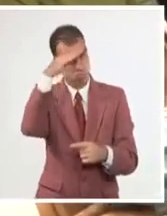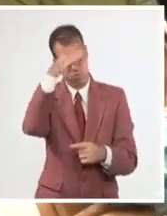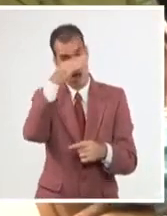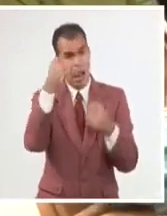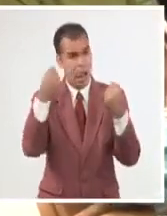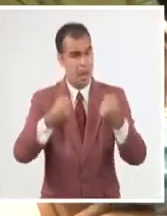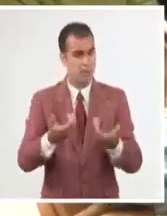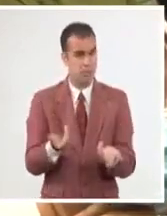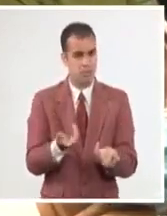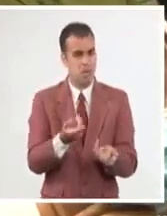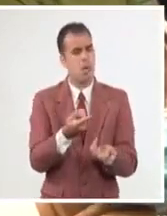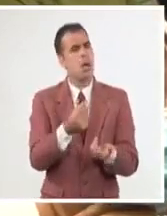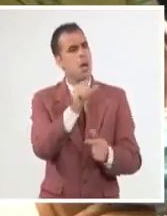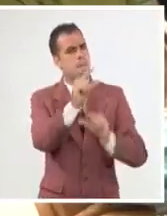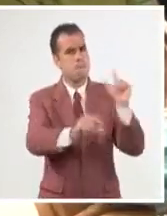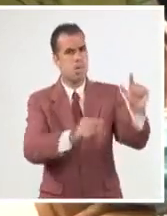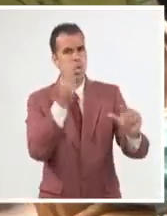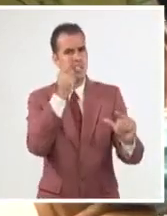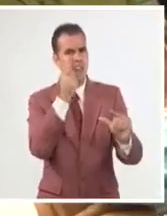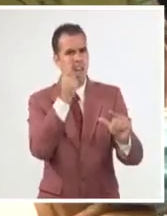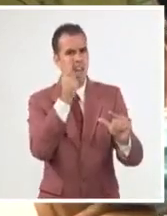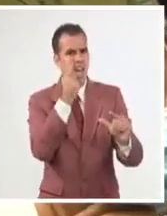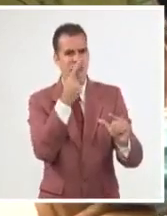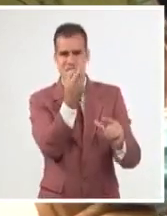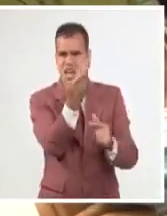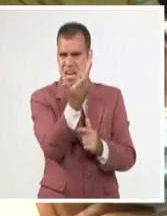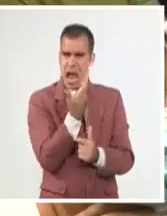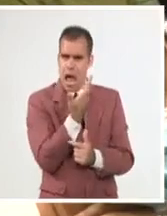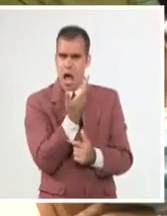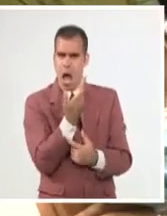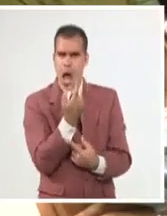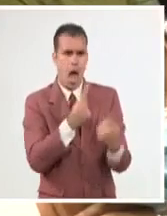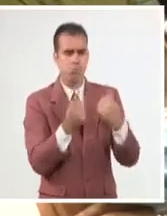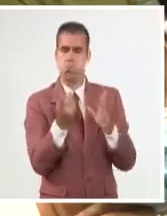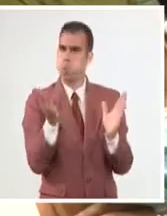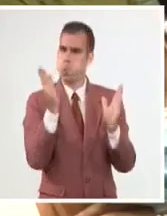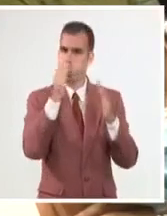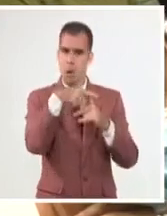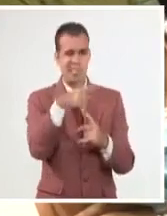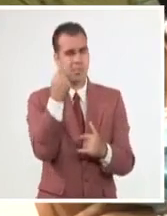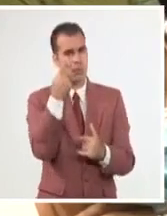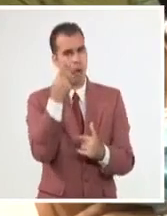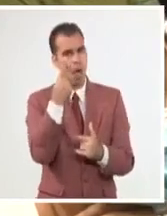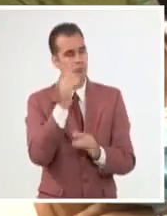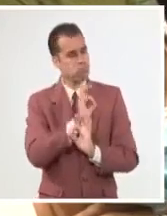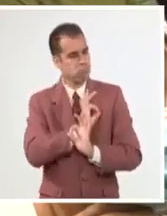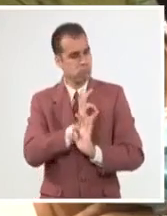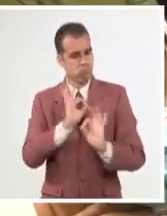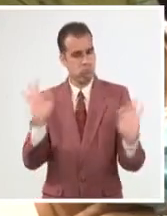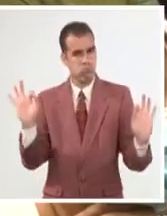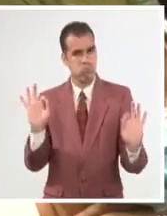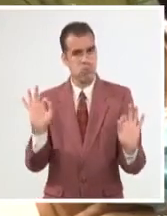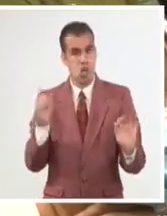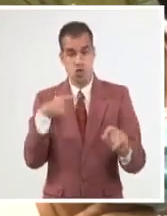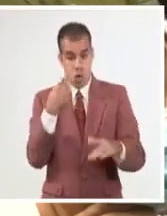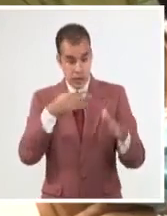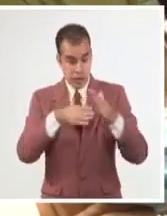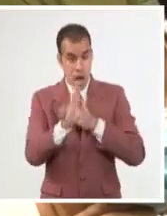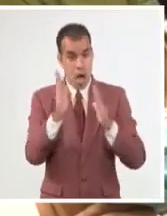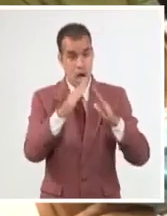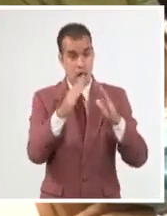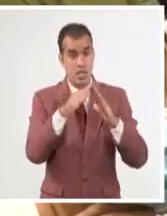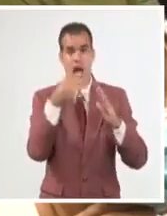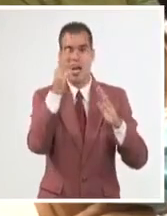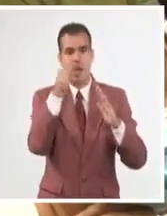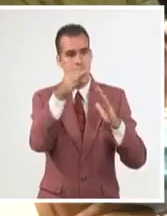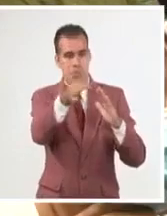tratan muy bien. El trato fue muy bueno. Son decentes. Muy, muy bueno. De hecho, nos brindaban café cada vez que entrábamos a una casa. No, señora,